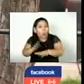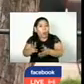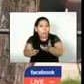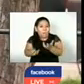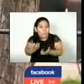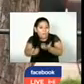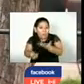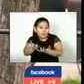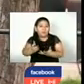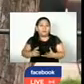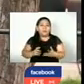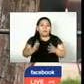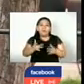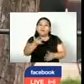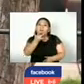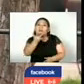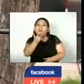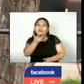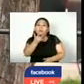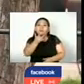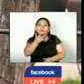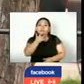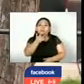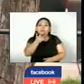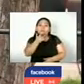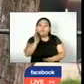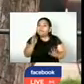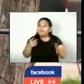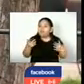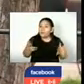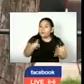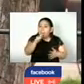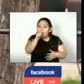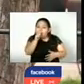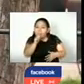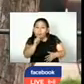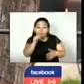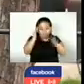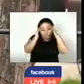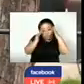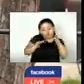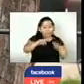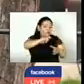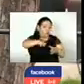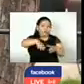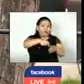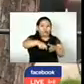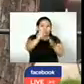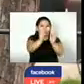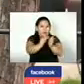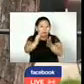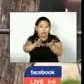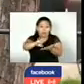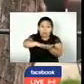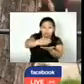el sabor la paciencia y la dedicación para que salga la carne lo más